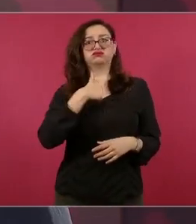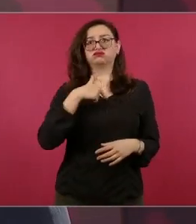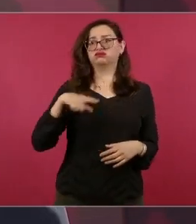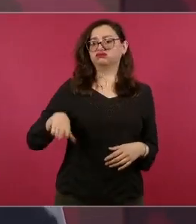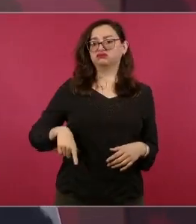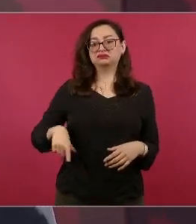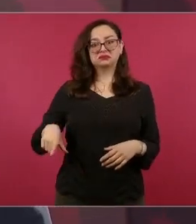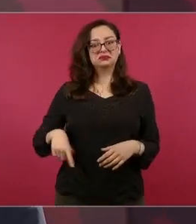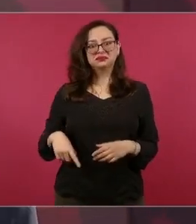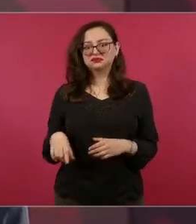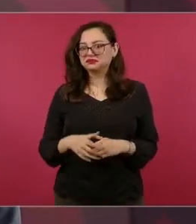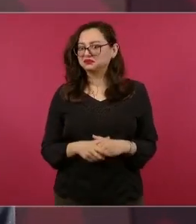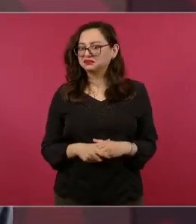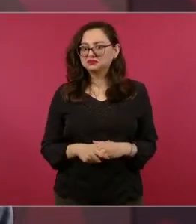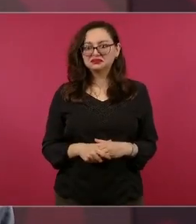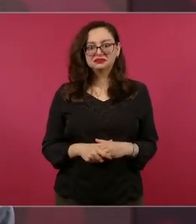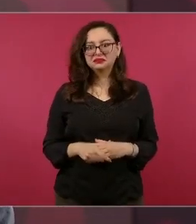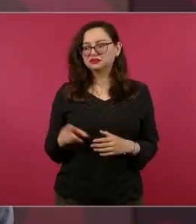Anda